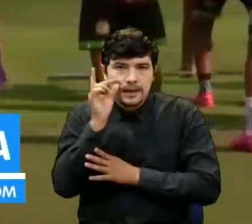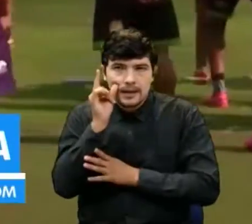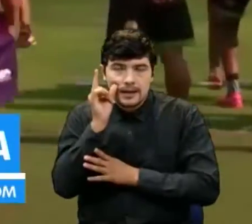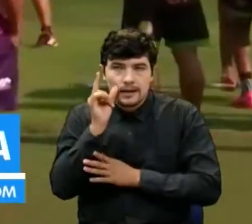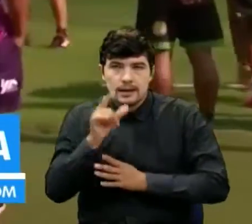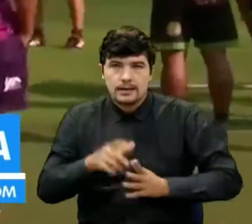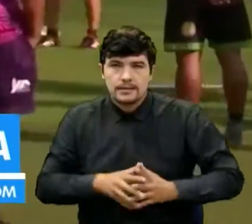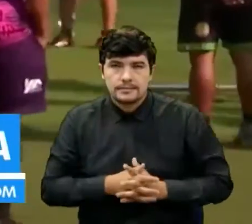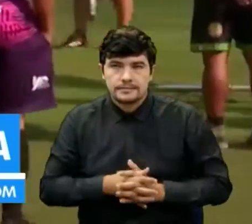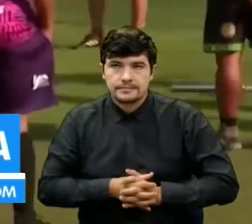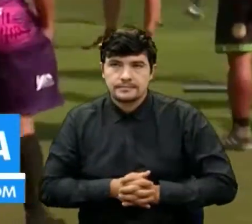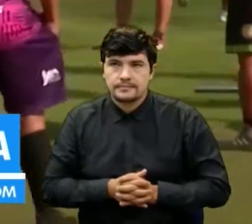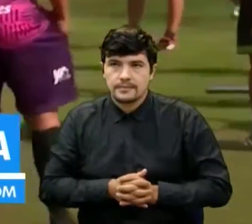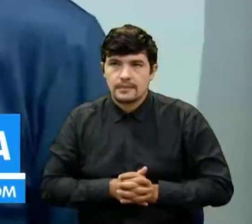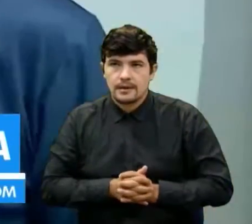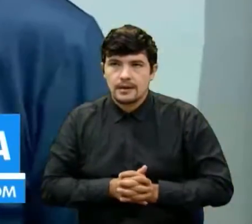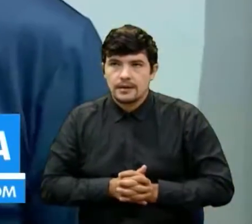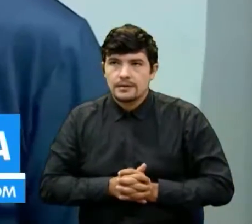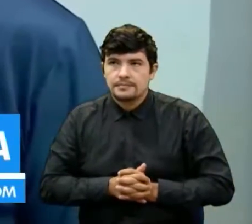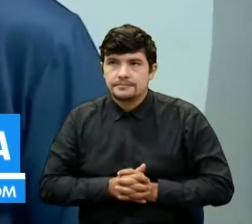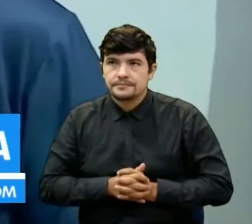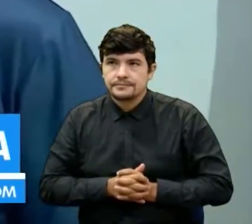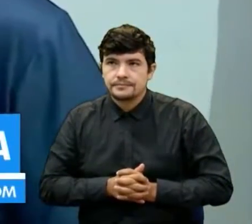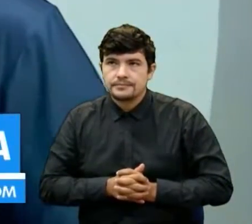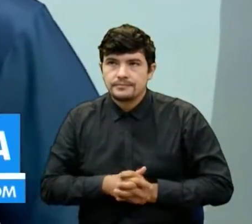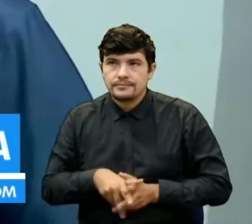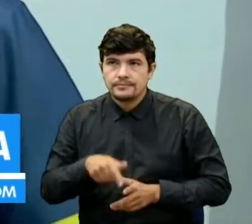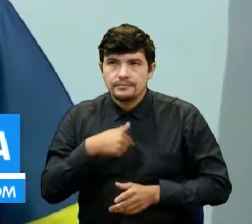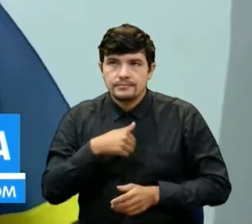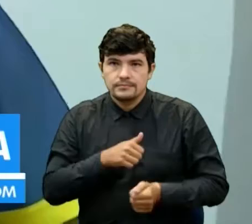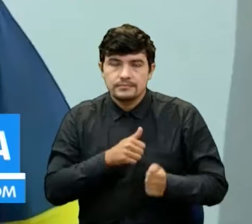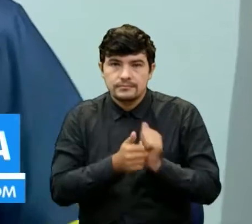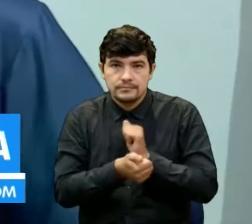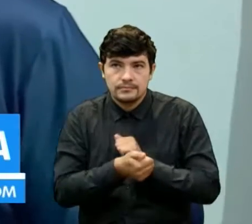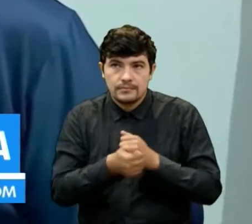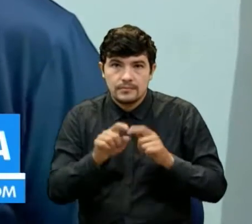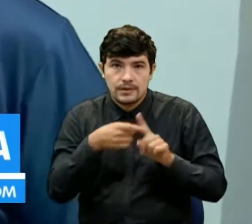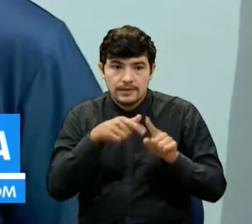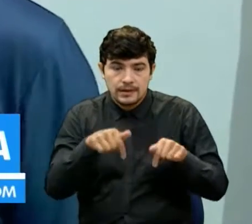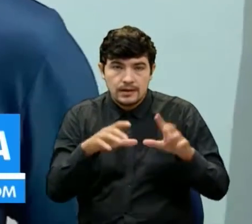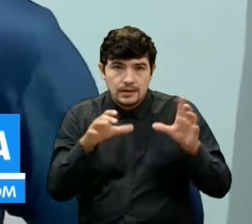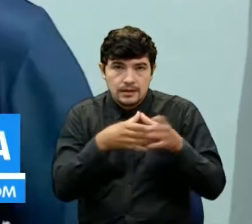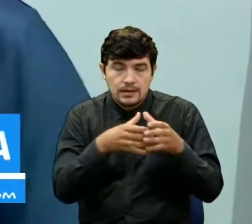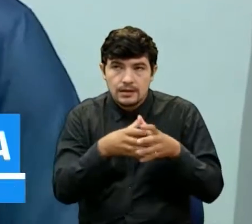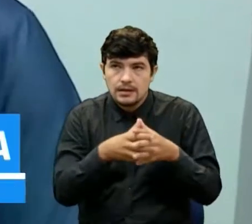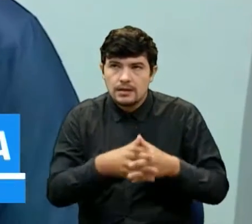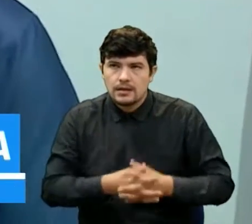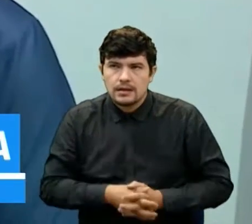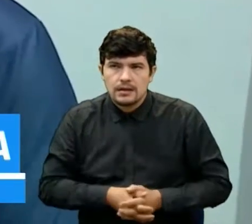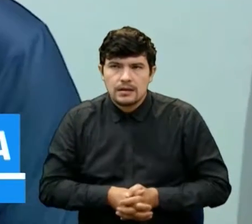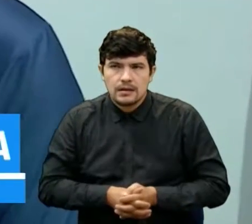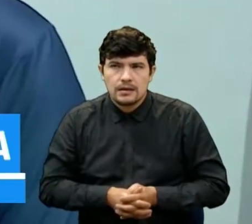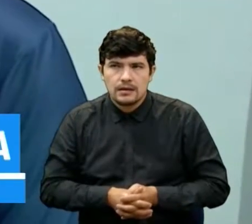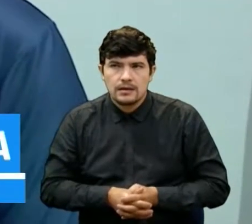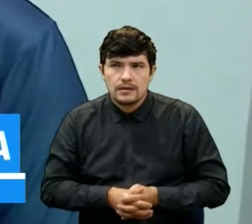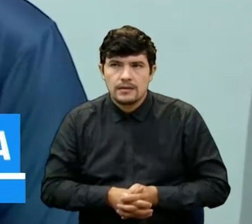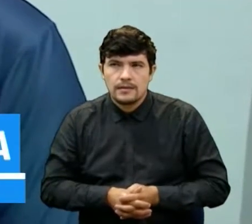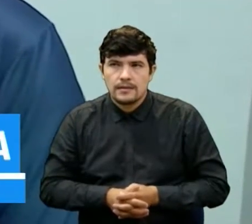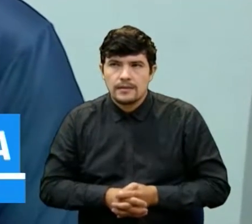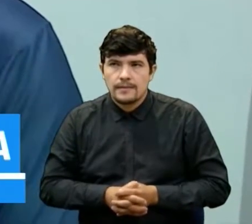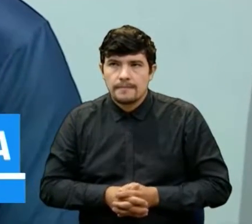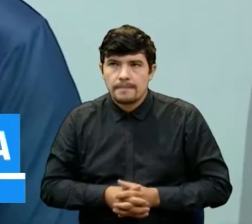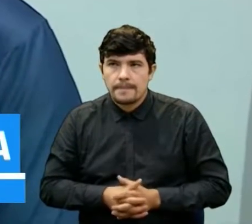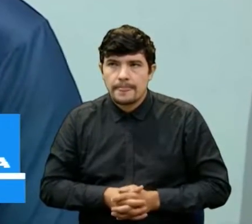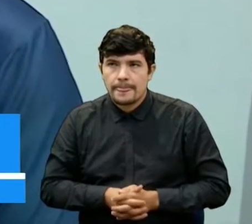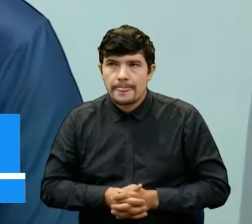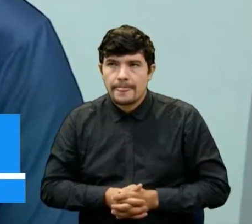Guillermo Sanguinetti como técnico. Hemos clasificado primero nuestro grupo. Tenemos